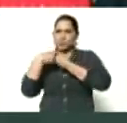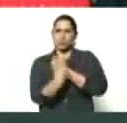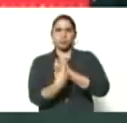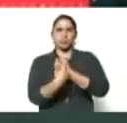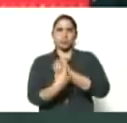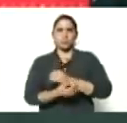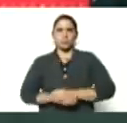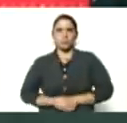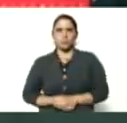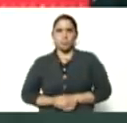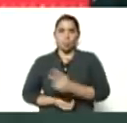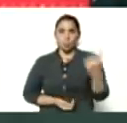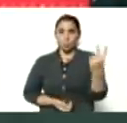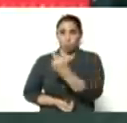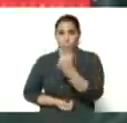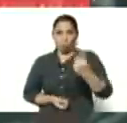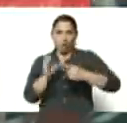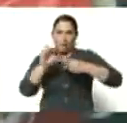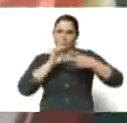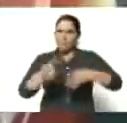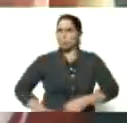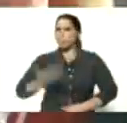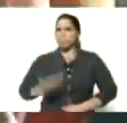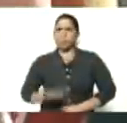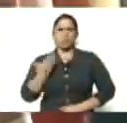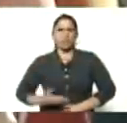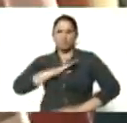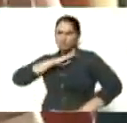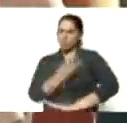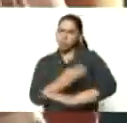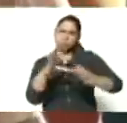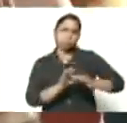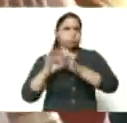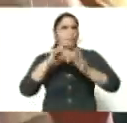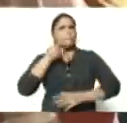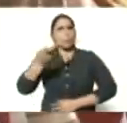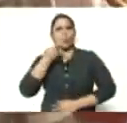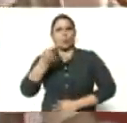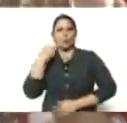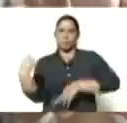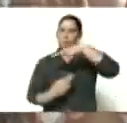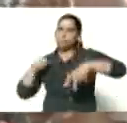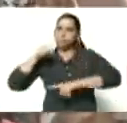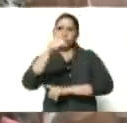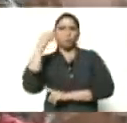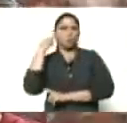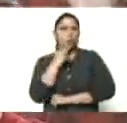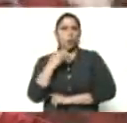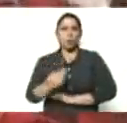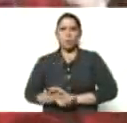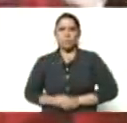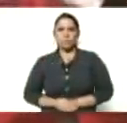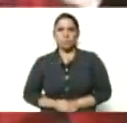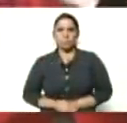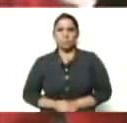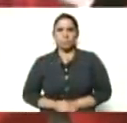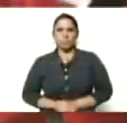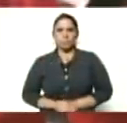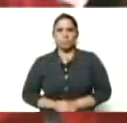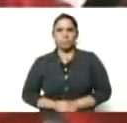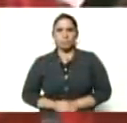Patriótico, los dos elementos vitales del eje de fuerzas políticas de la Revolución Bolivariana.